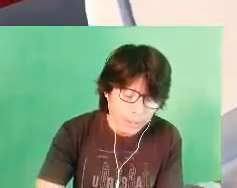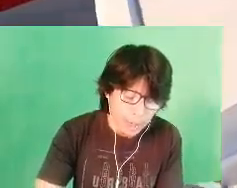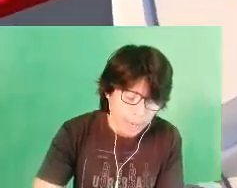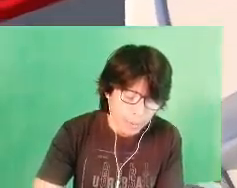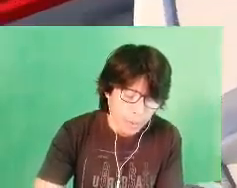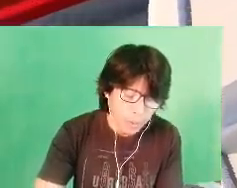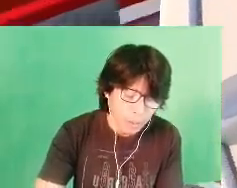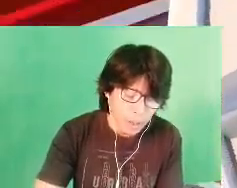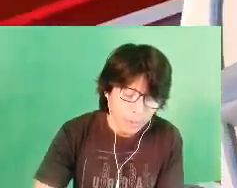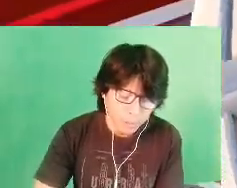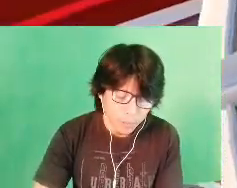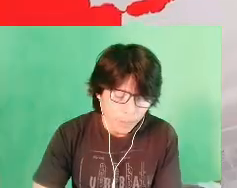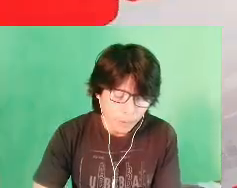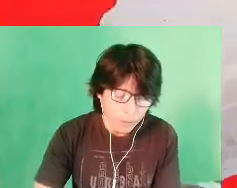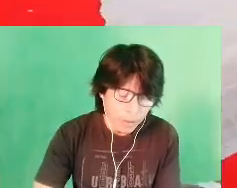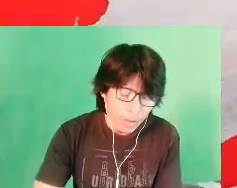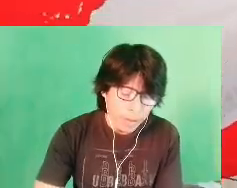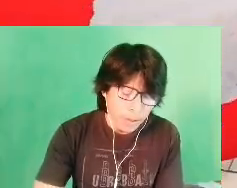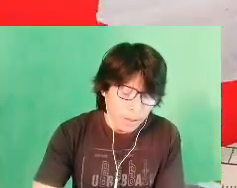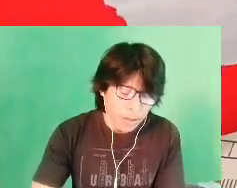que darles a conocer.